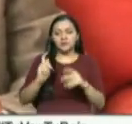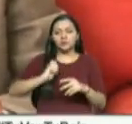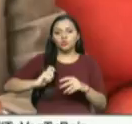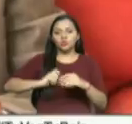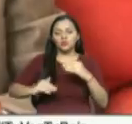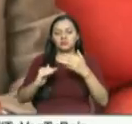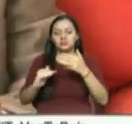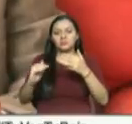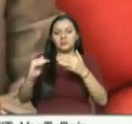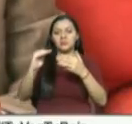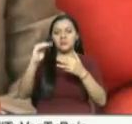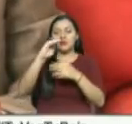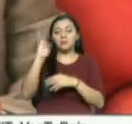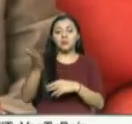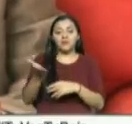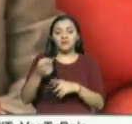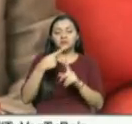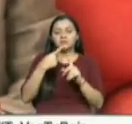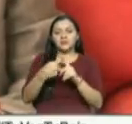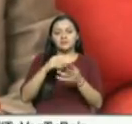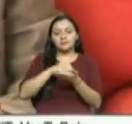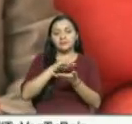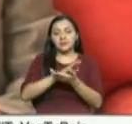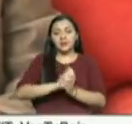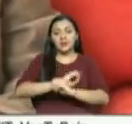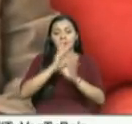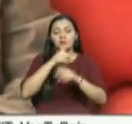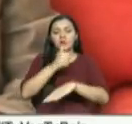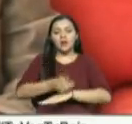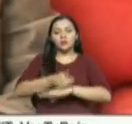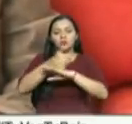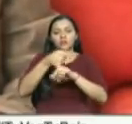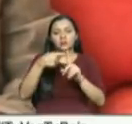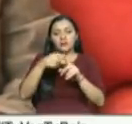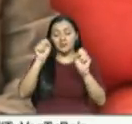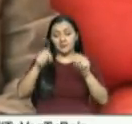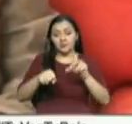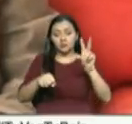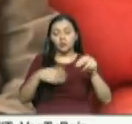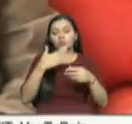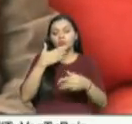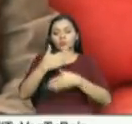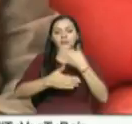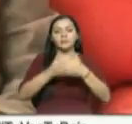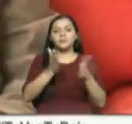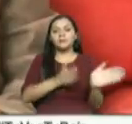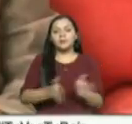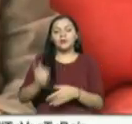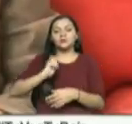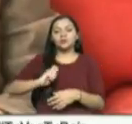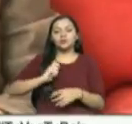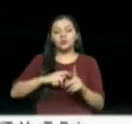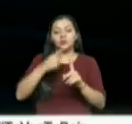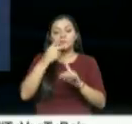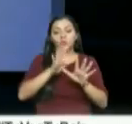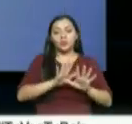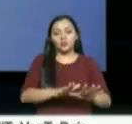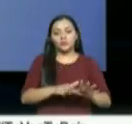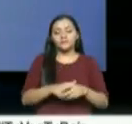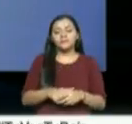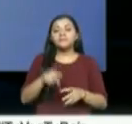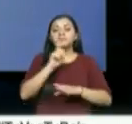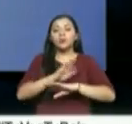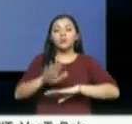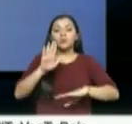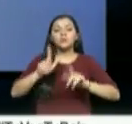remunerativa de los docentes será determinada por la autoridad competente en materia de remuneraciones del sector público.